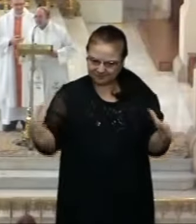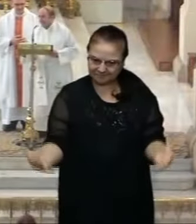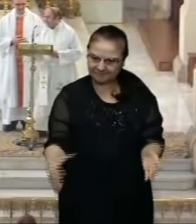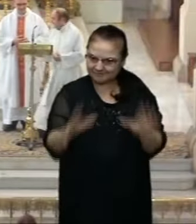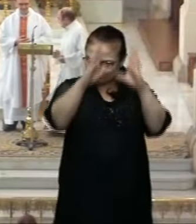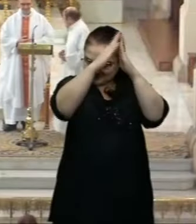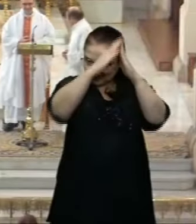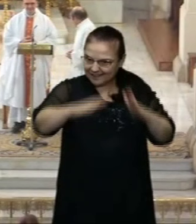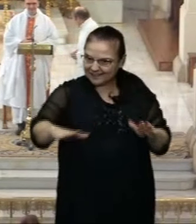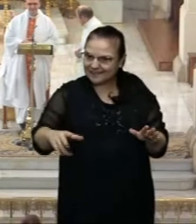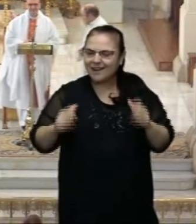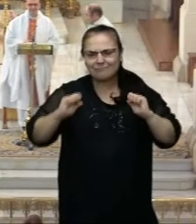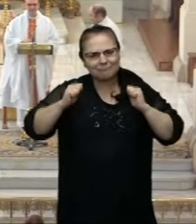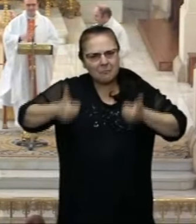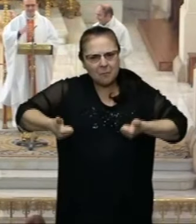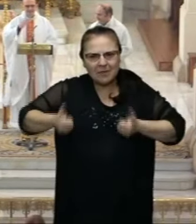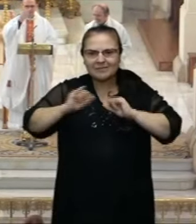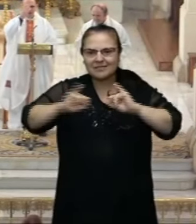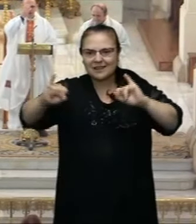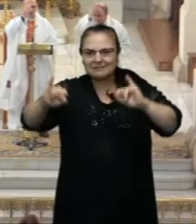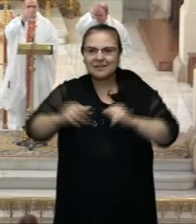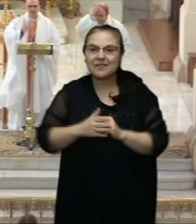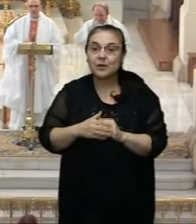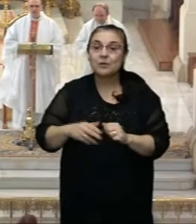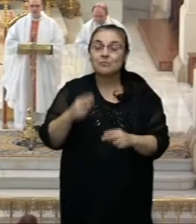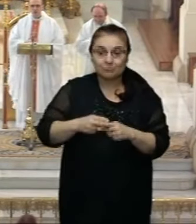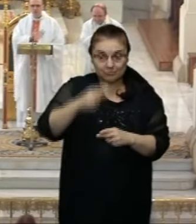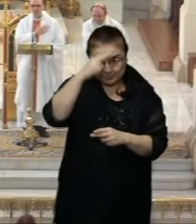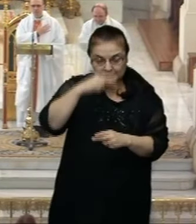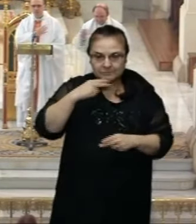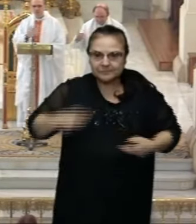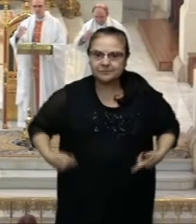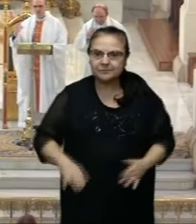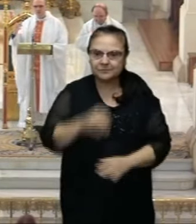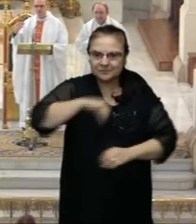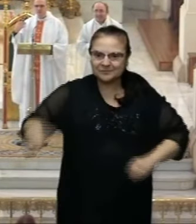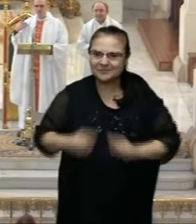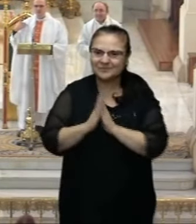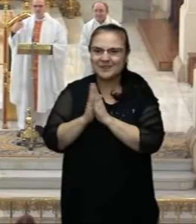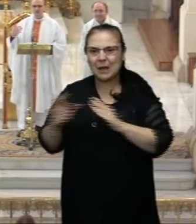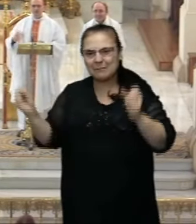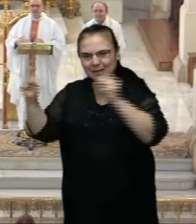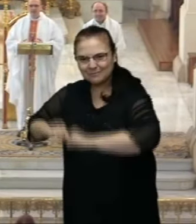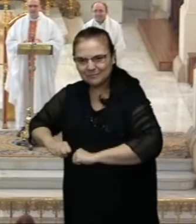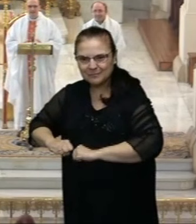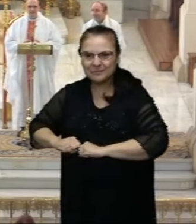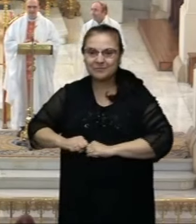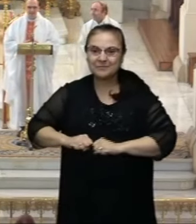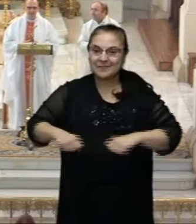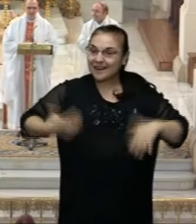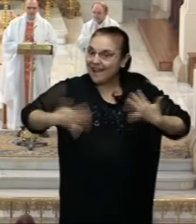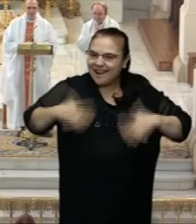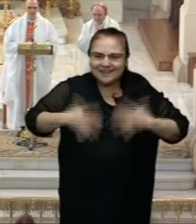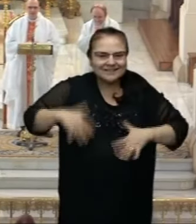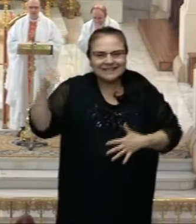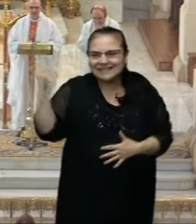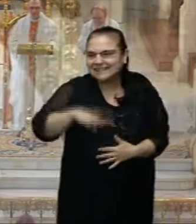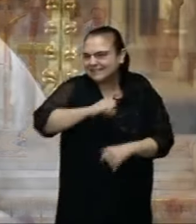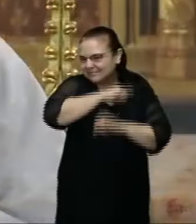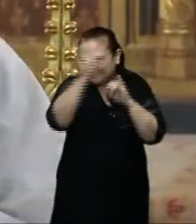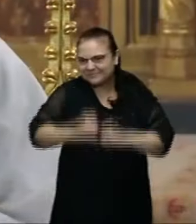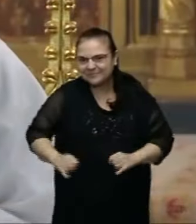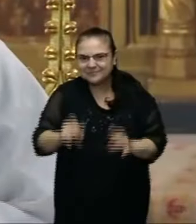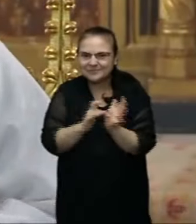esta celebración. En el nombre del Padre, del Hijo y del Espíritu Santo. Amén. La alegría, la gracia y la